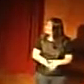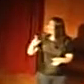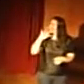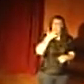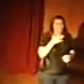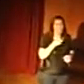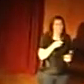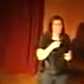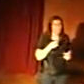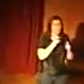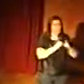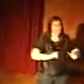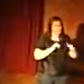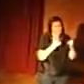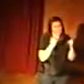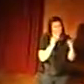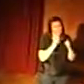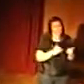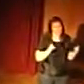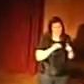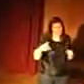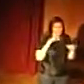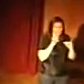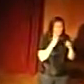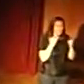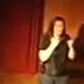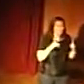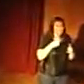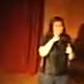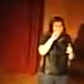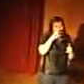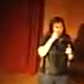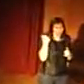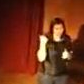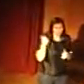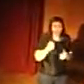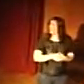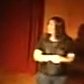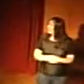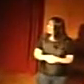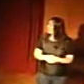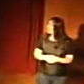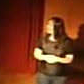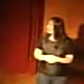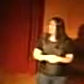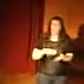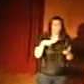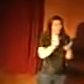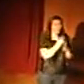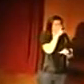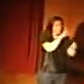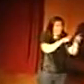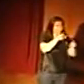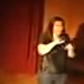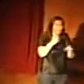Prado en 1827 con las con las con las cuatro Fuentes aquí sin urbanizar y todos los los personajes